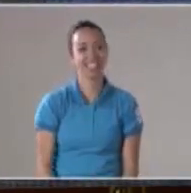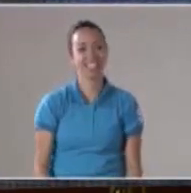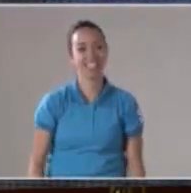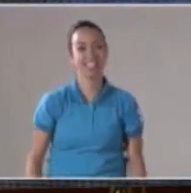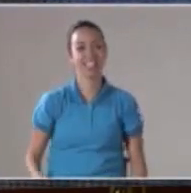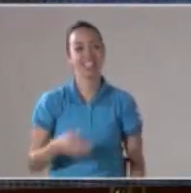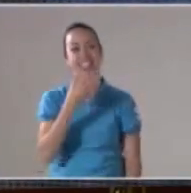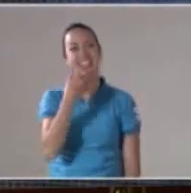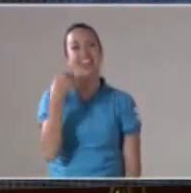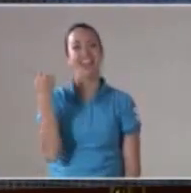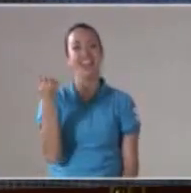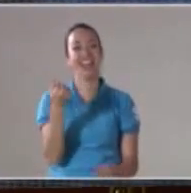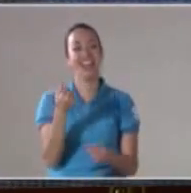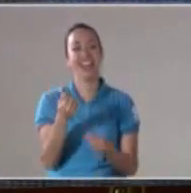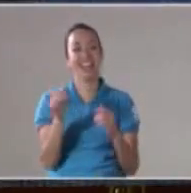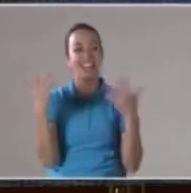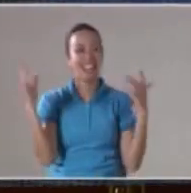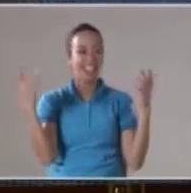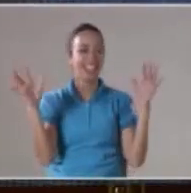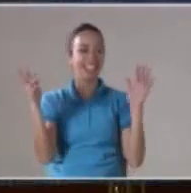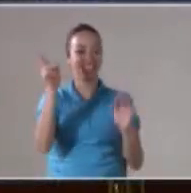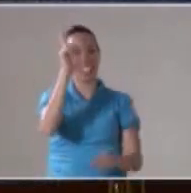mejor dele un aplauso al rey, hombre.